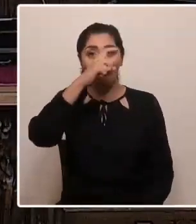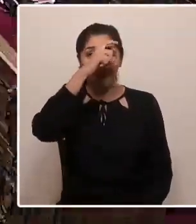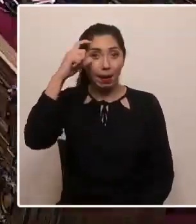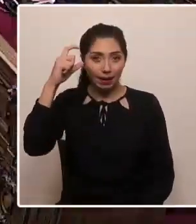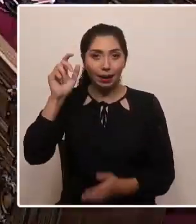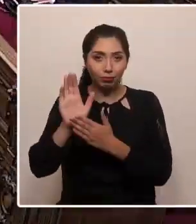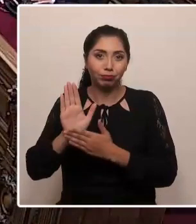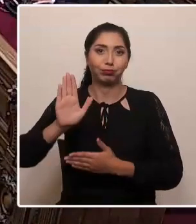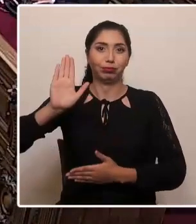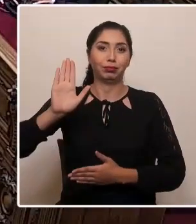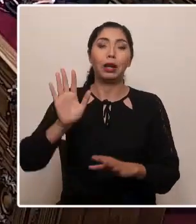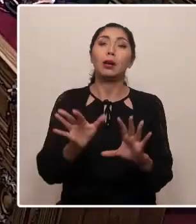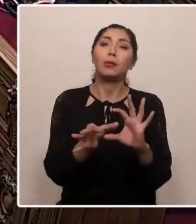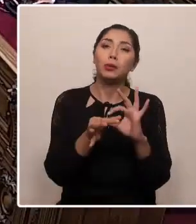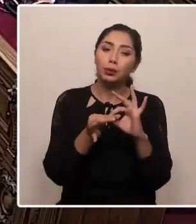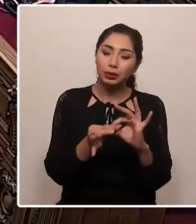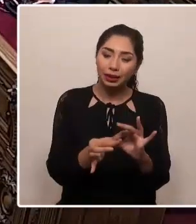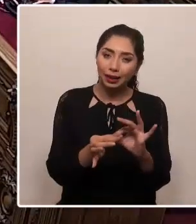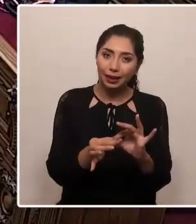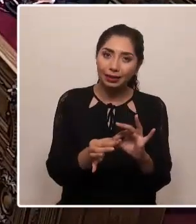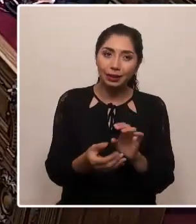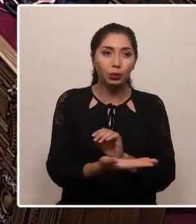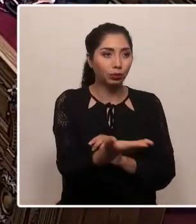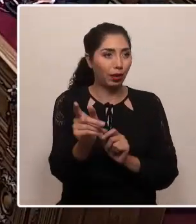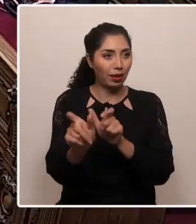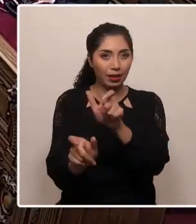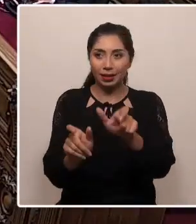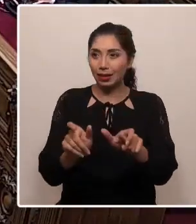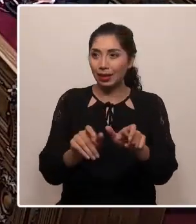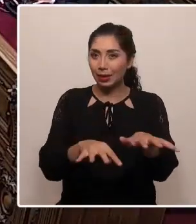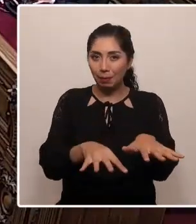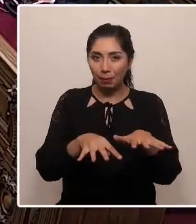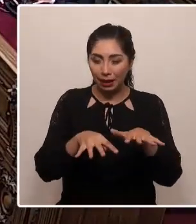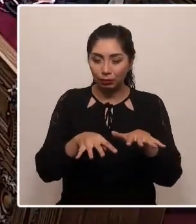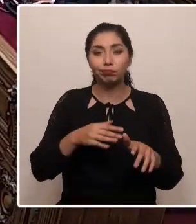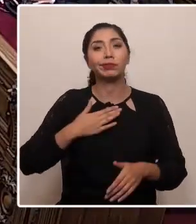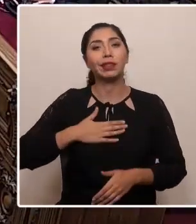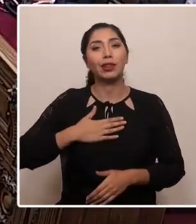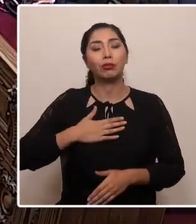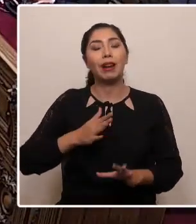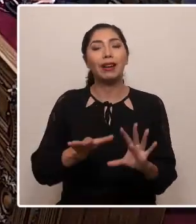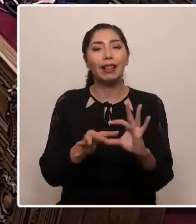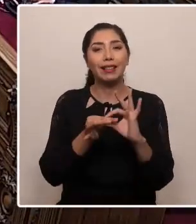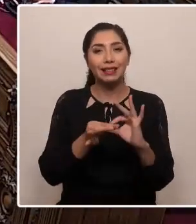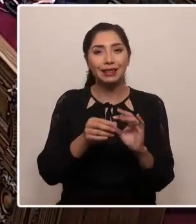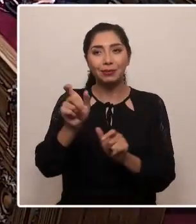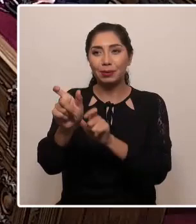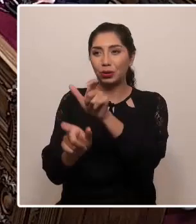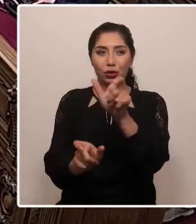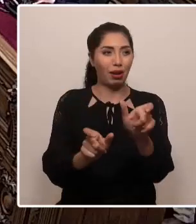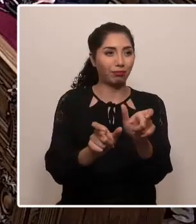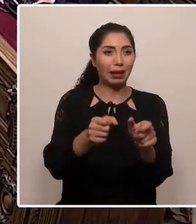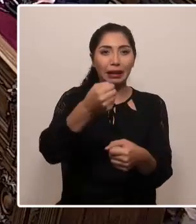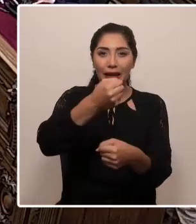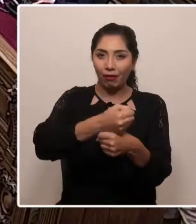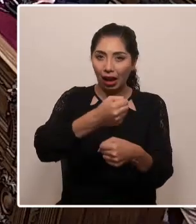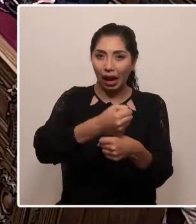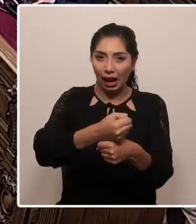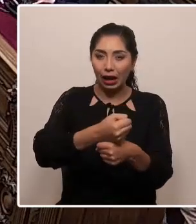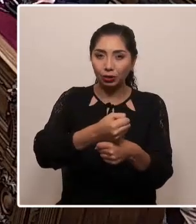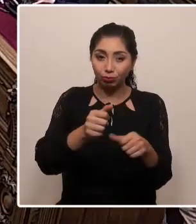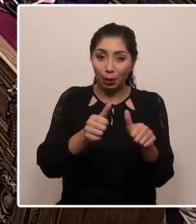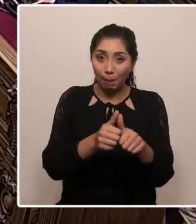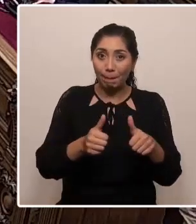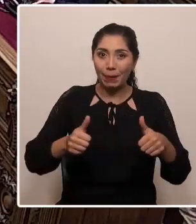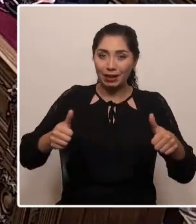Muchas gracias. Estimadas y estimados miembros del Pleno, quisiera brevemente agradecer a quienes trabajaron en la ejecución del mandato de la mesa directiva